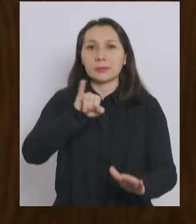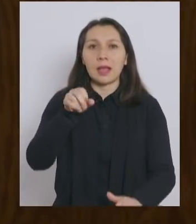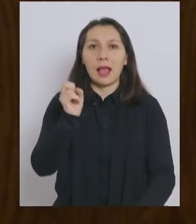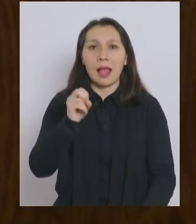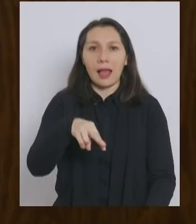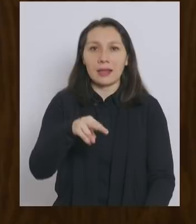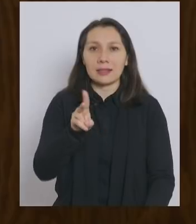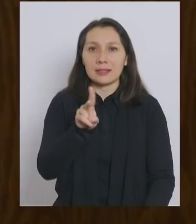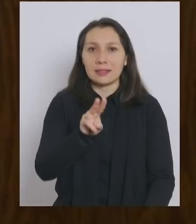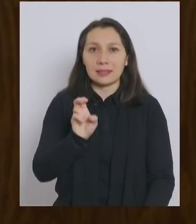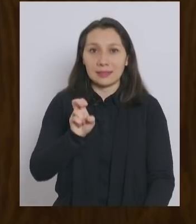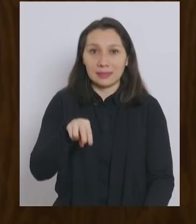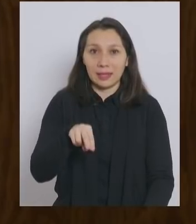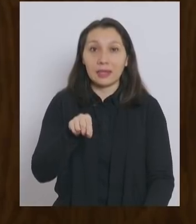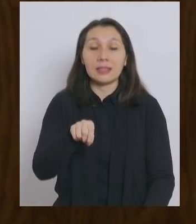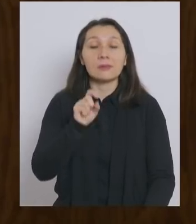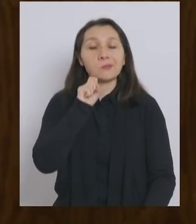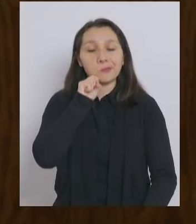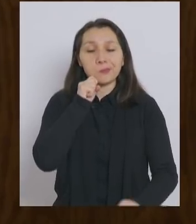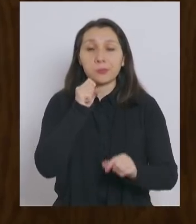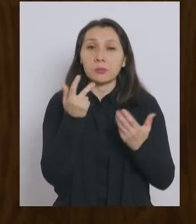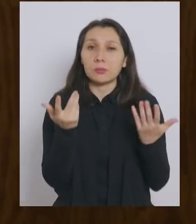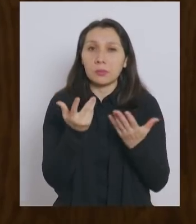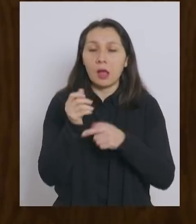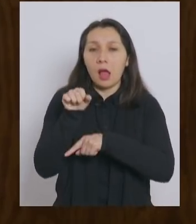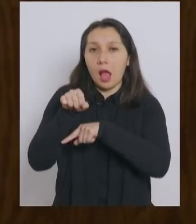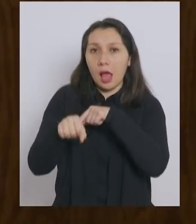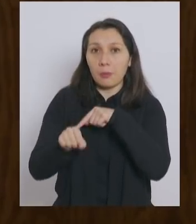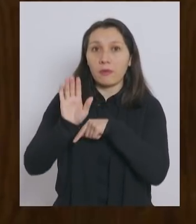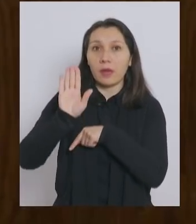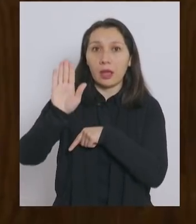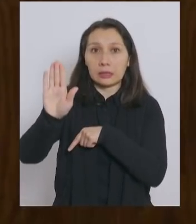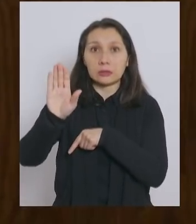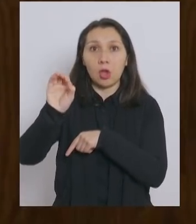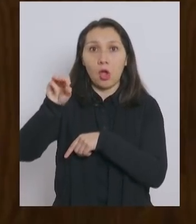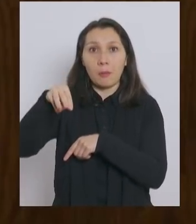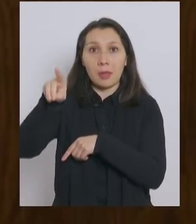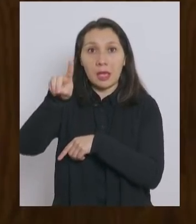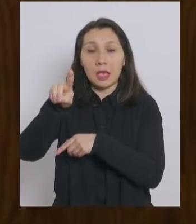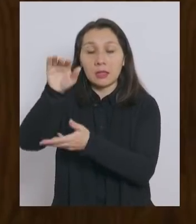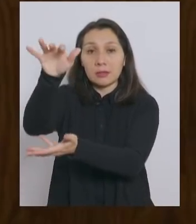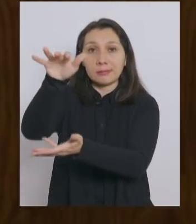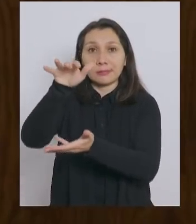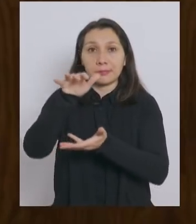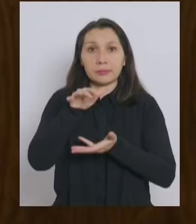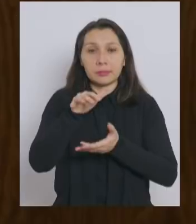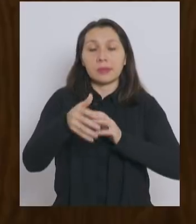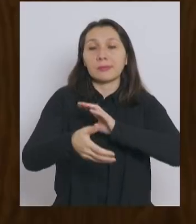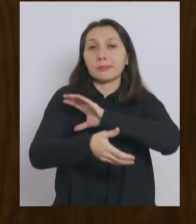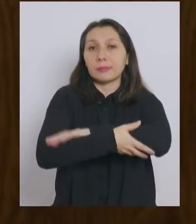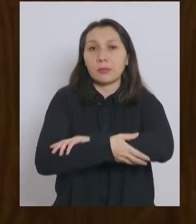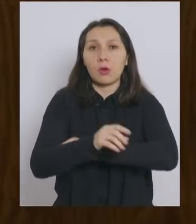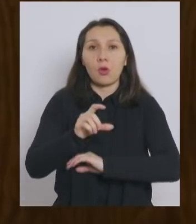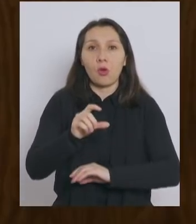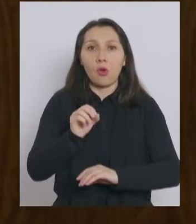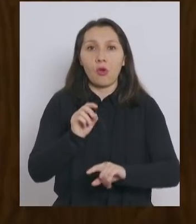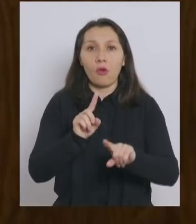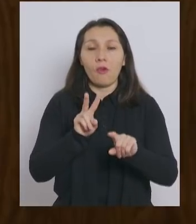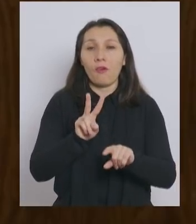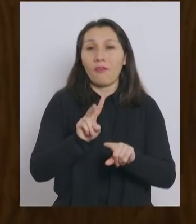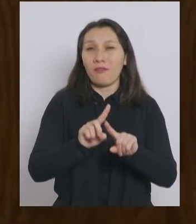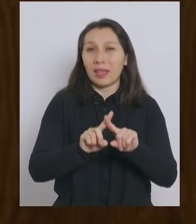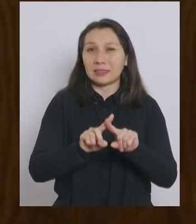dijo aquí, esta vacuna ya está aprobada por OMS y la recibiríamos, por tanto, por el mecanismo COVAX. Por